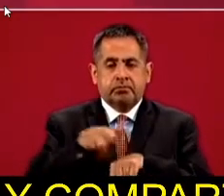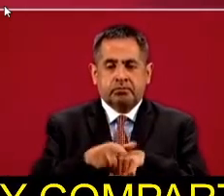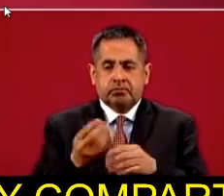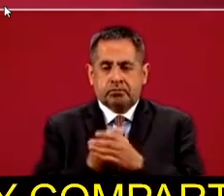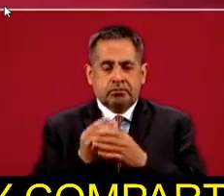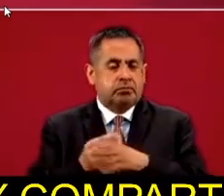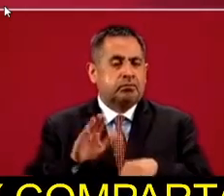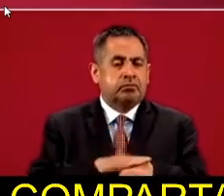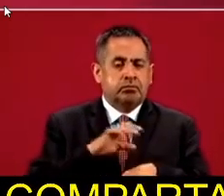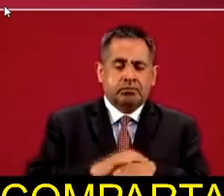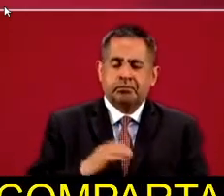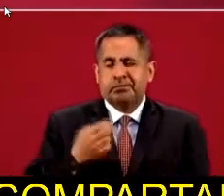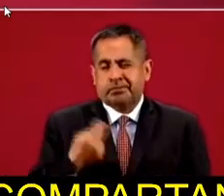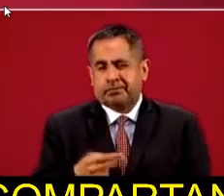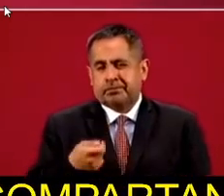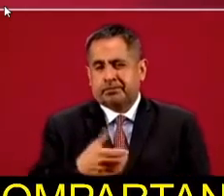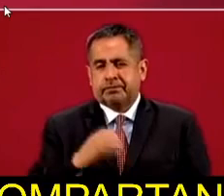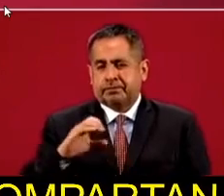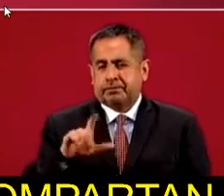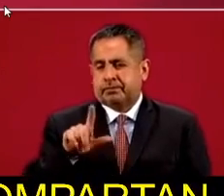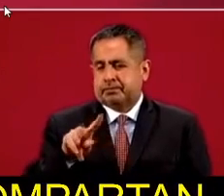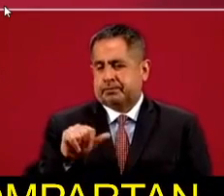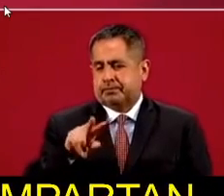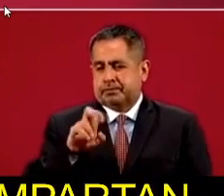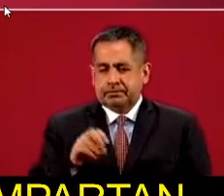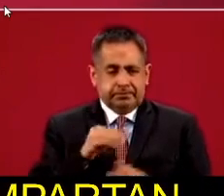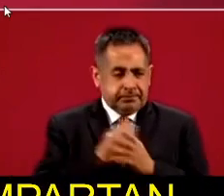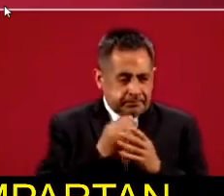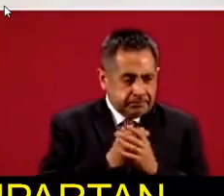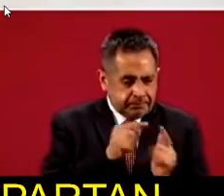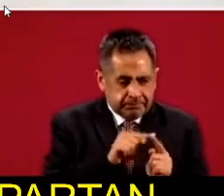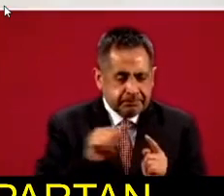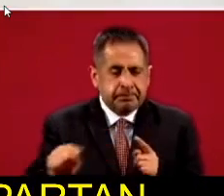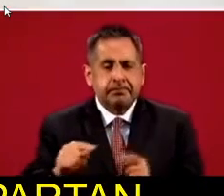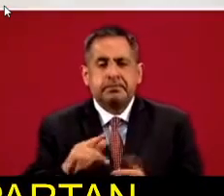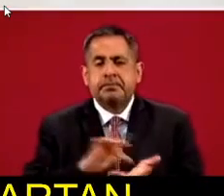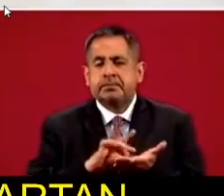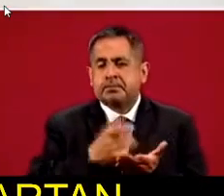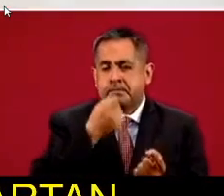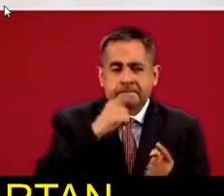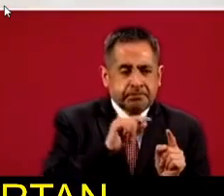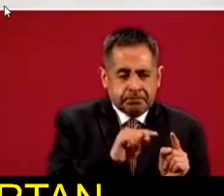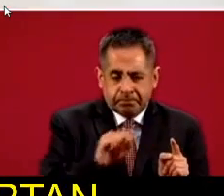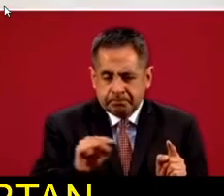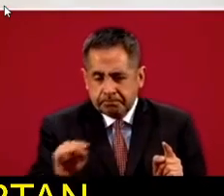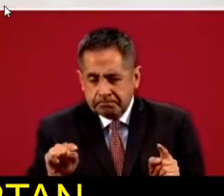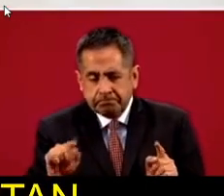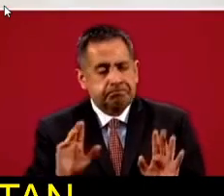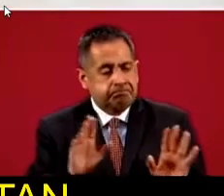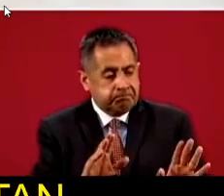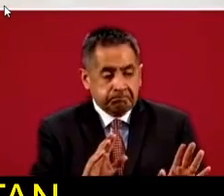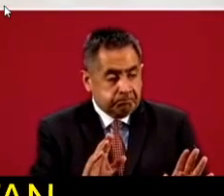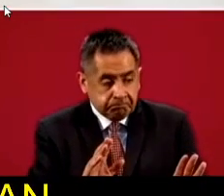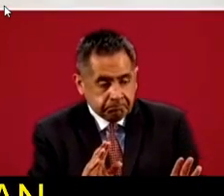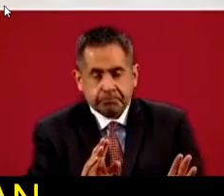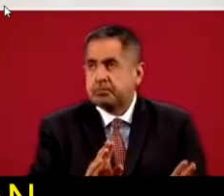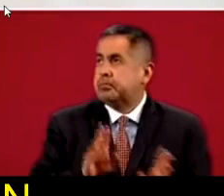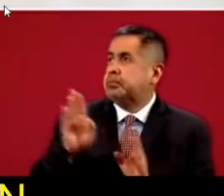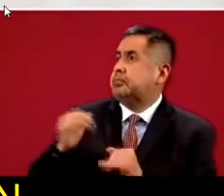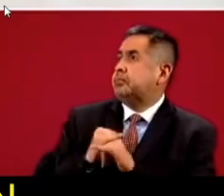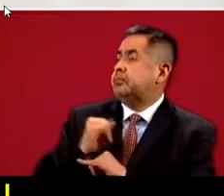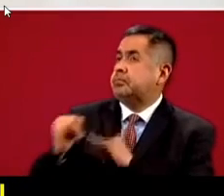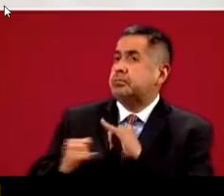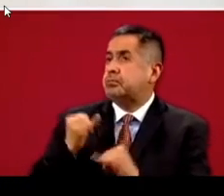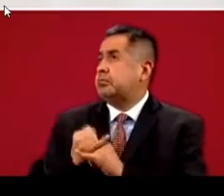siete claves que tienen estas características, y de lo cual tuvimos que expandir la compra internacional. El país que